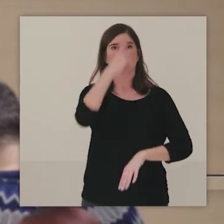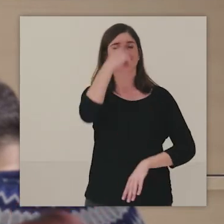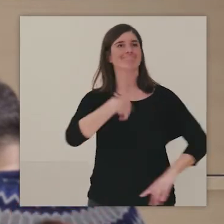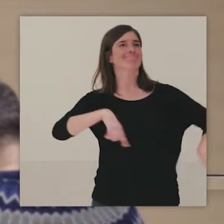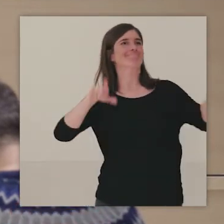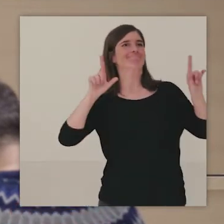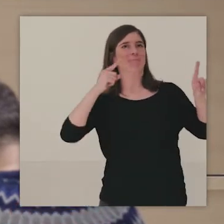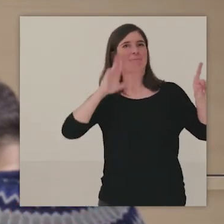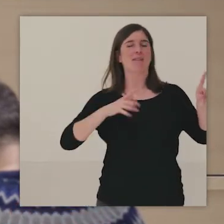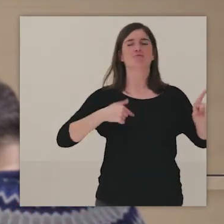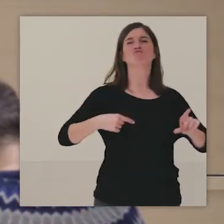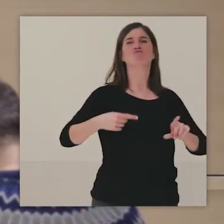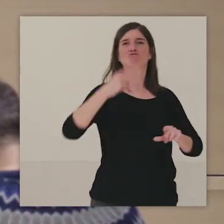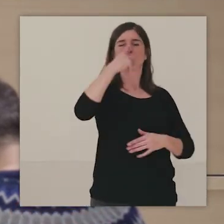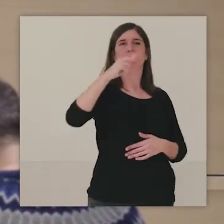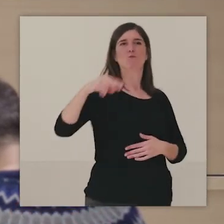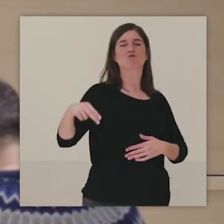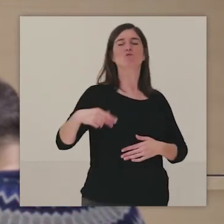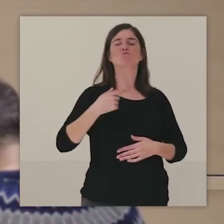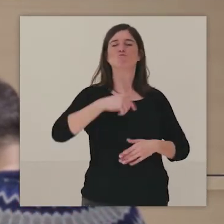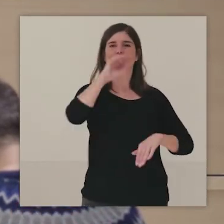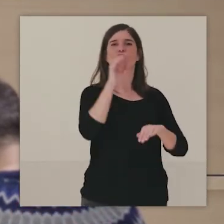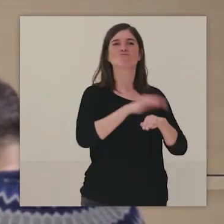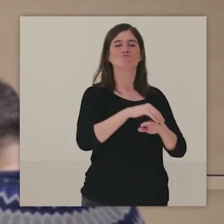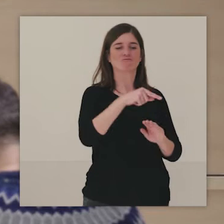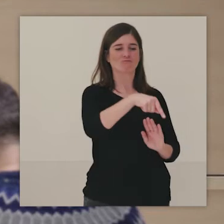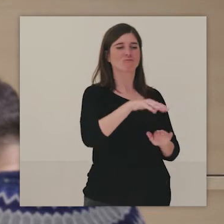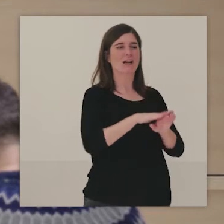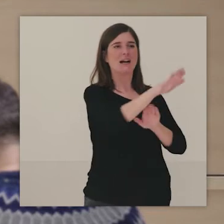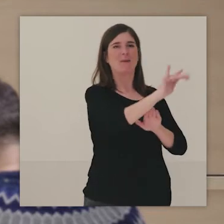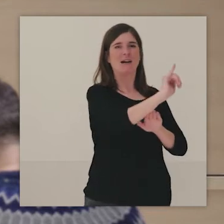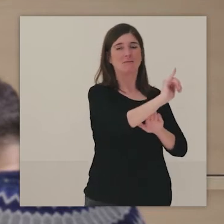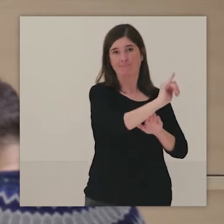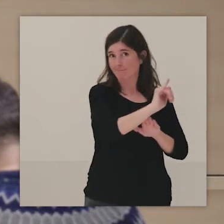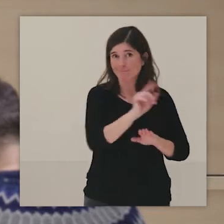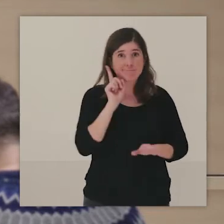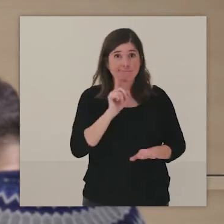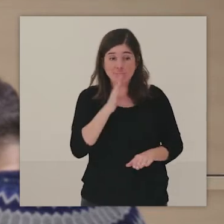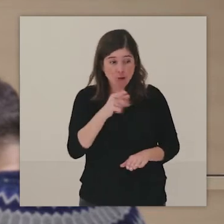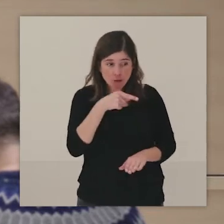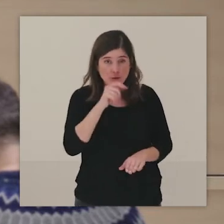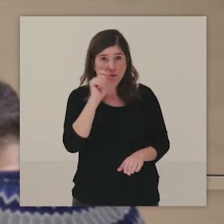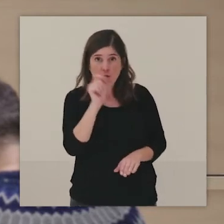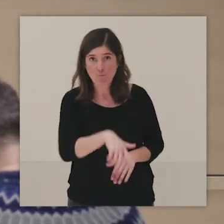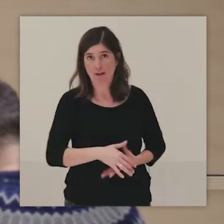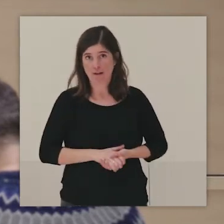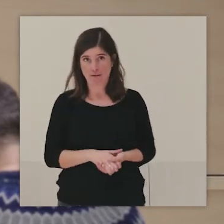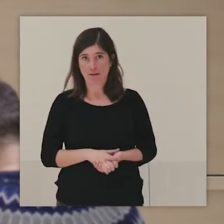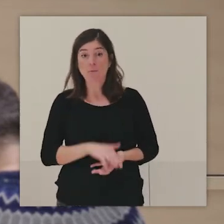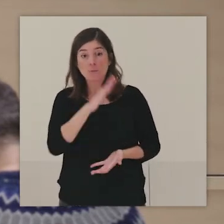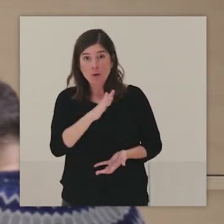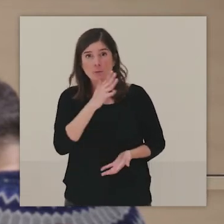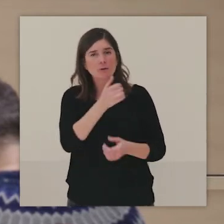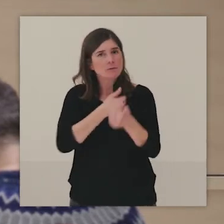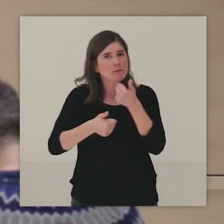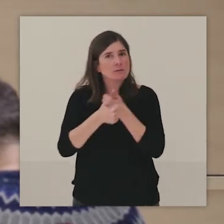galería parece que hemos cumplido. Mentira. Entonces, por eso es importante contar con los usuarios finales.